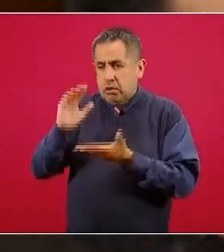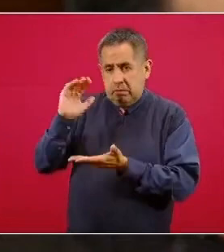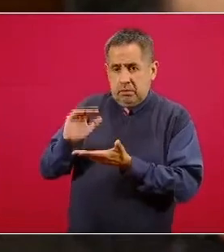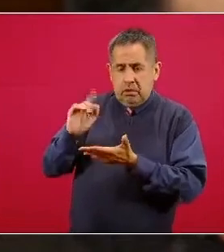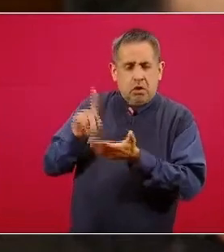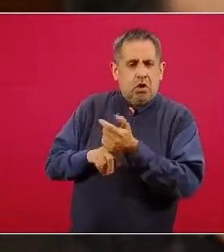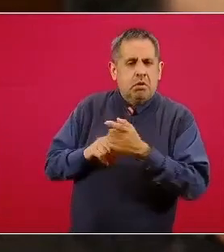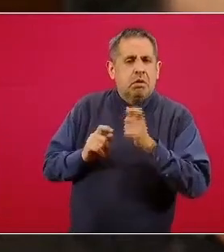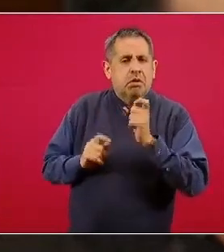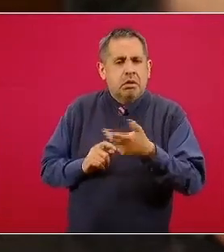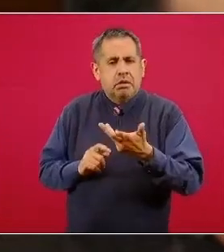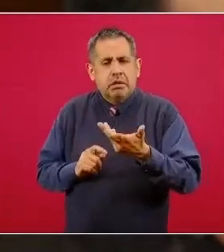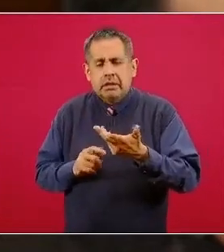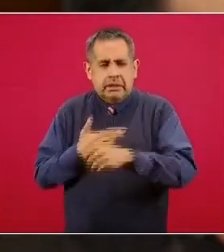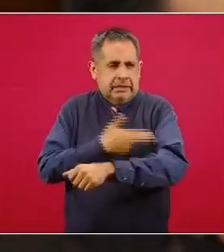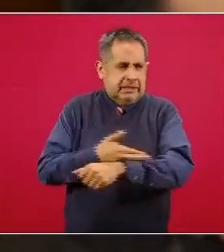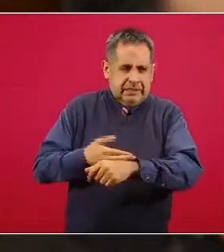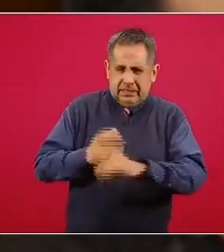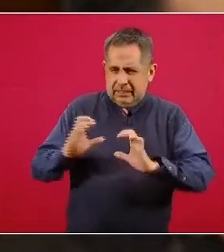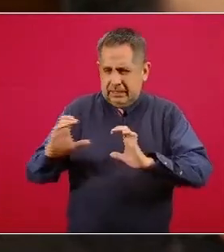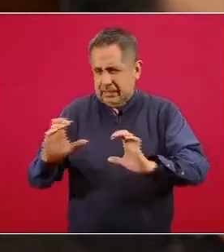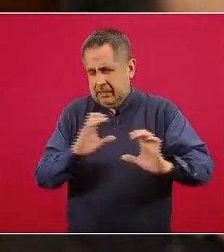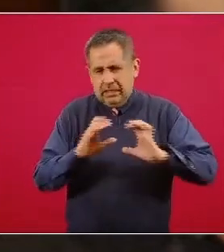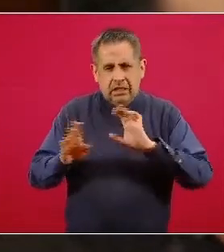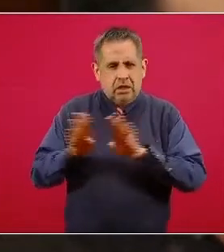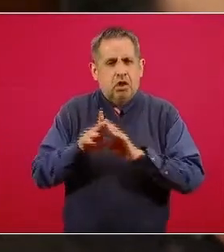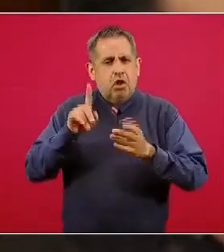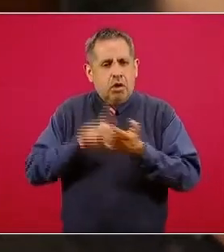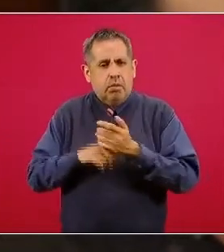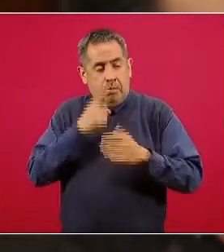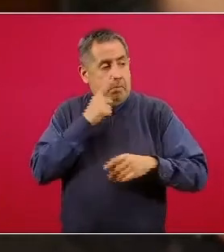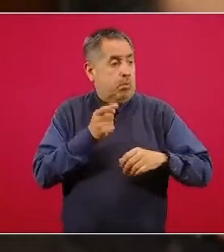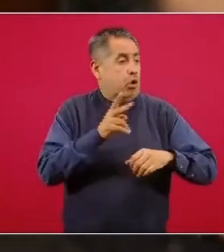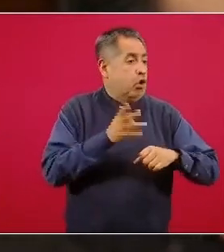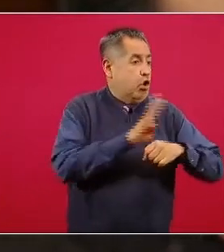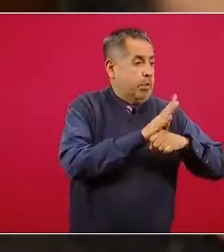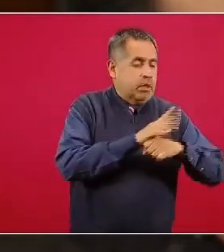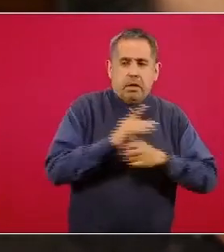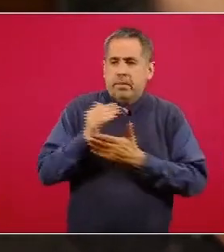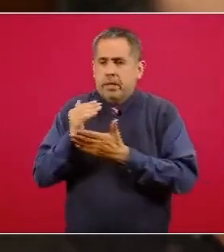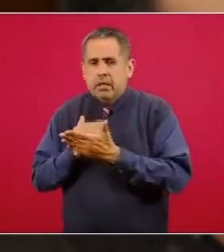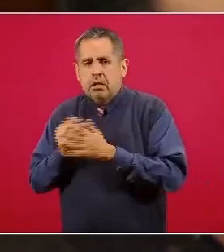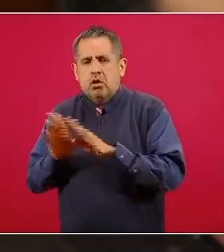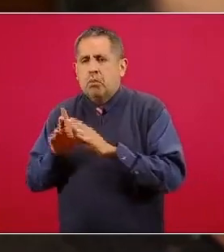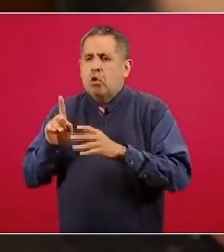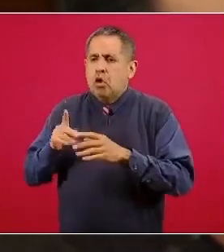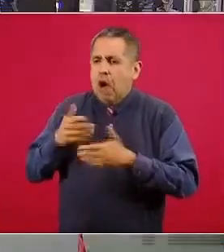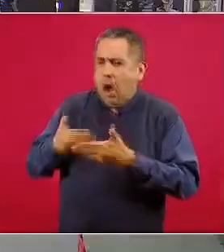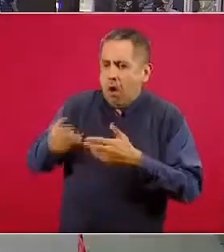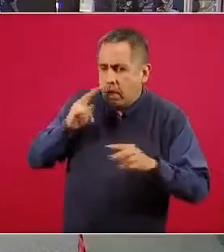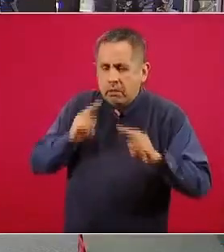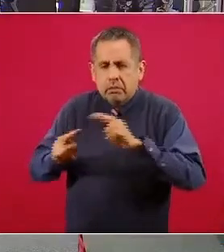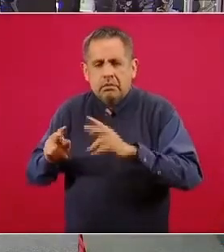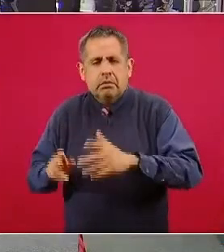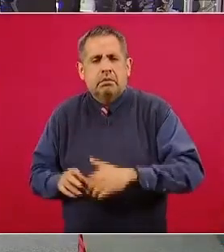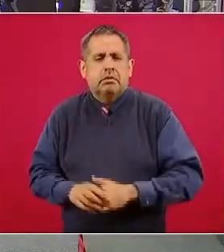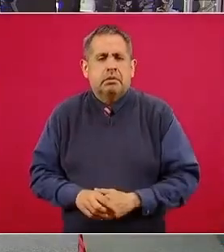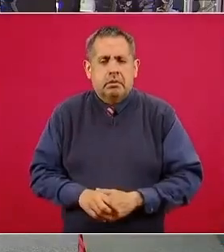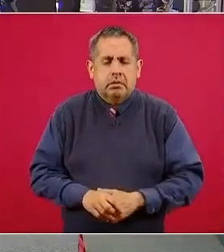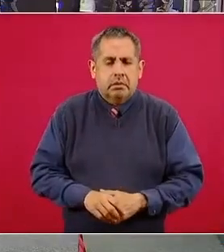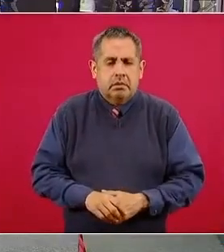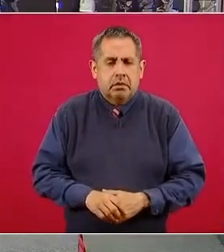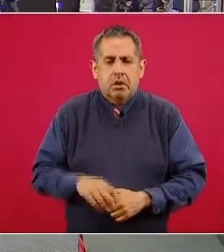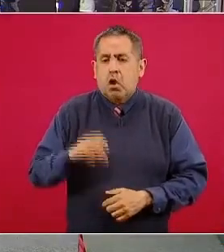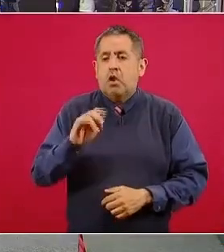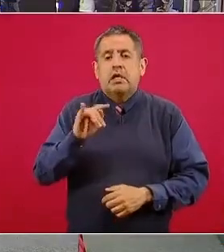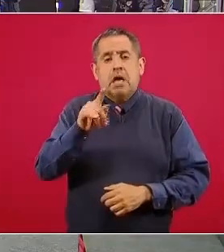deberse a estas medidas de prevención que justamente se tomaron por el COVID, o que se le dio una mayor vigilancia a esta nueva enfermedad. Muchas gracias, Otilia,